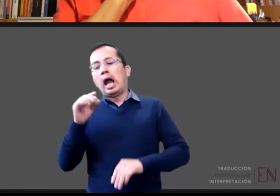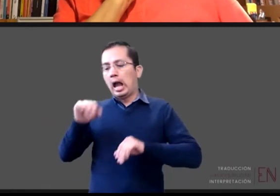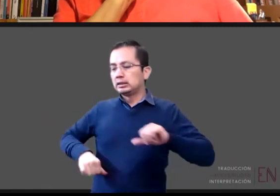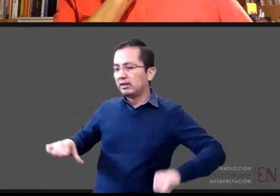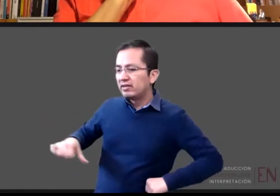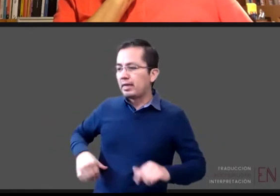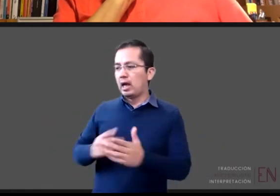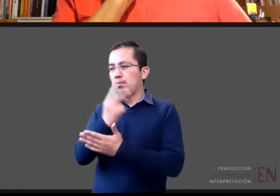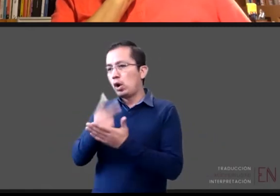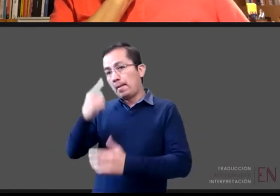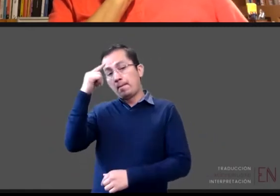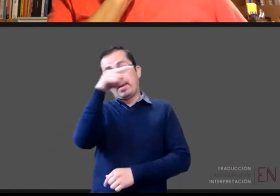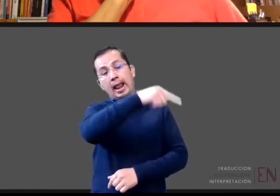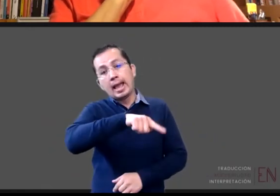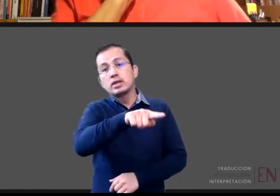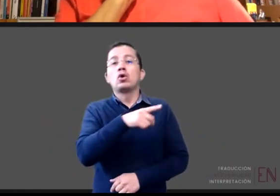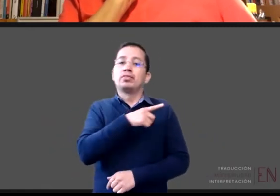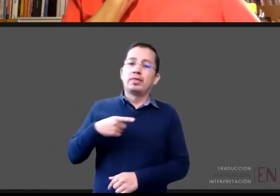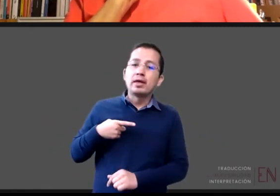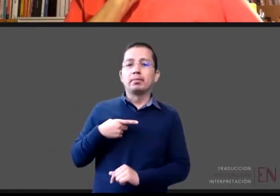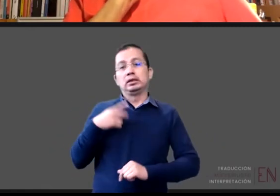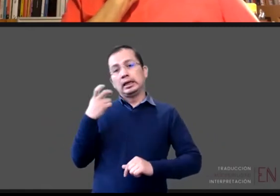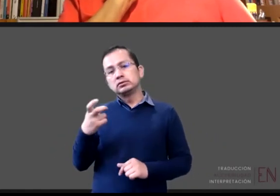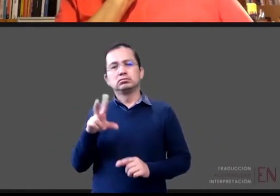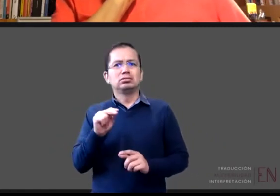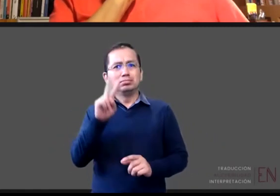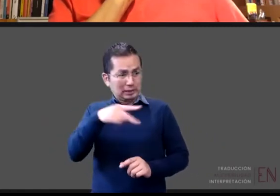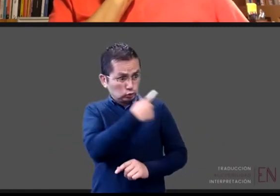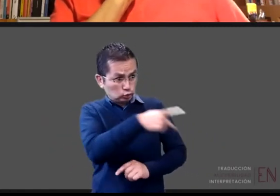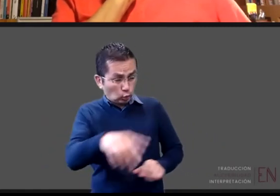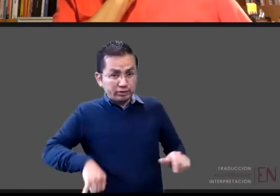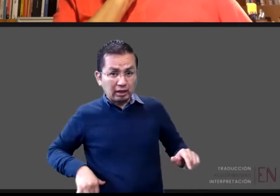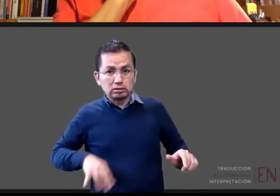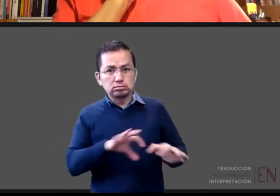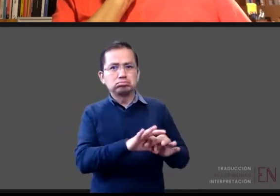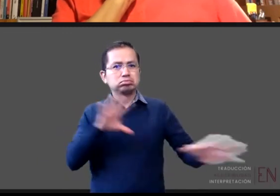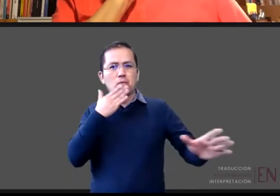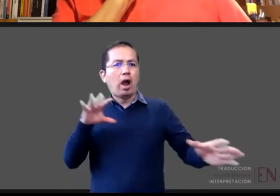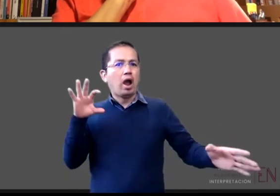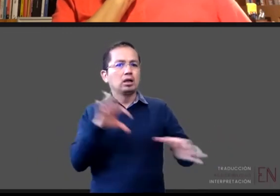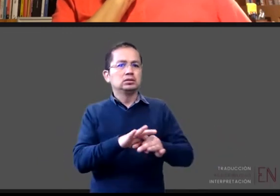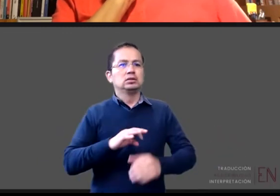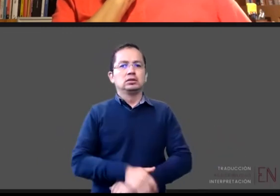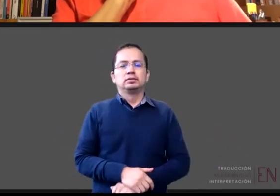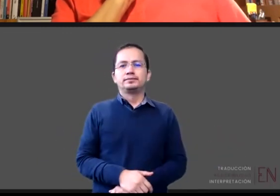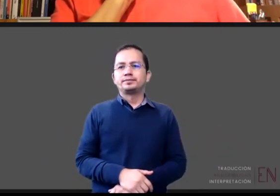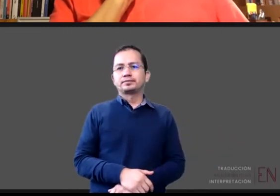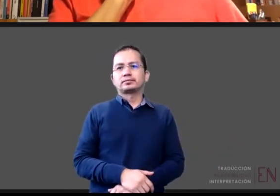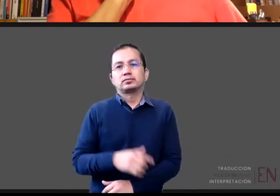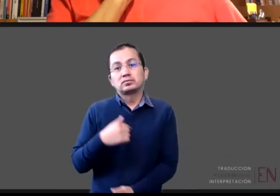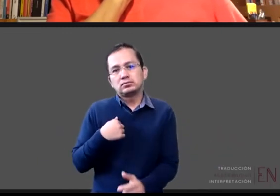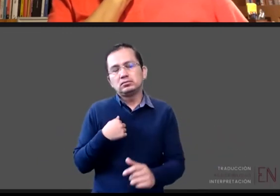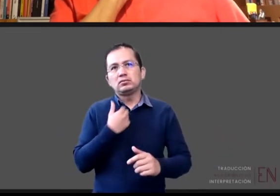de la realidad cotidiana y de lo que le importa a las niñas y a los niños todos los días. Entonces, me encanta ver que cada vez se están creando